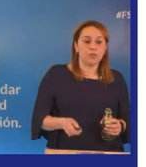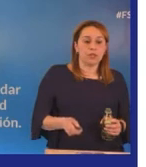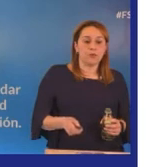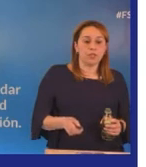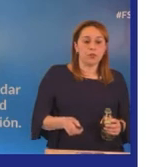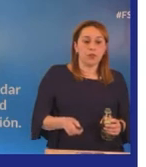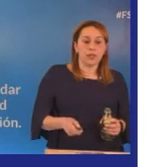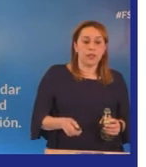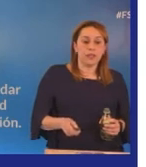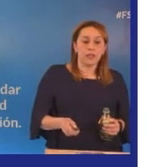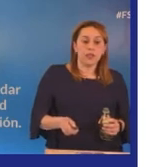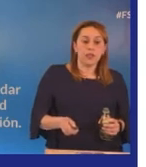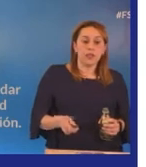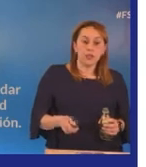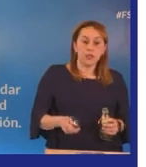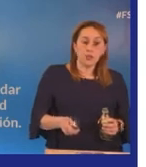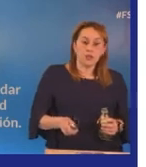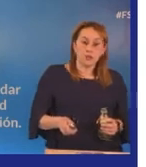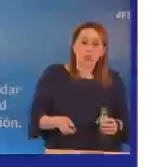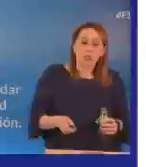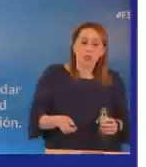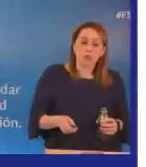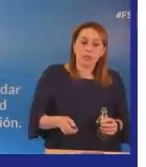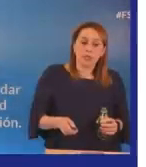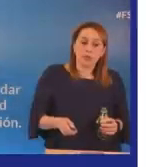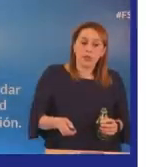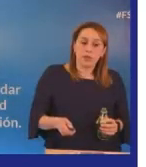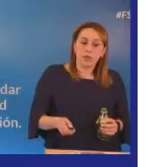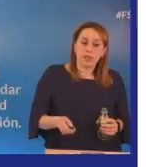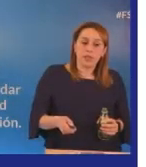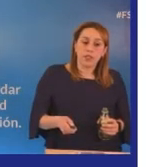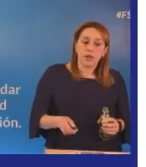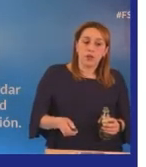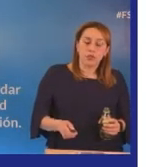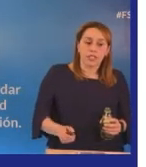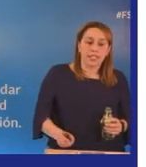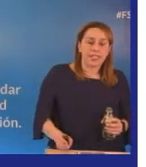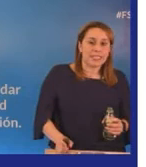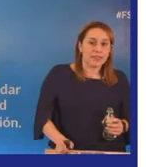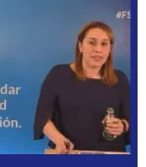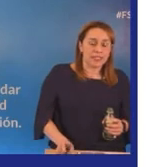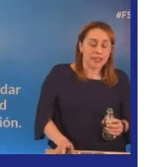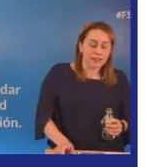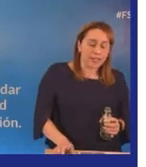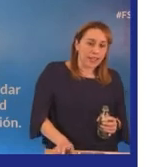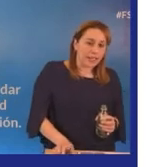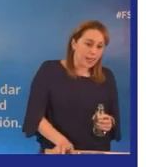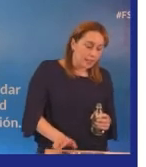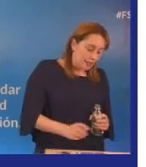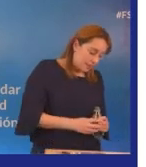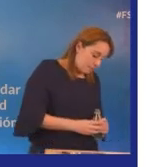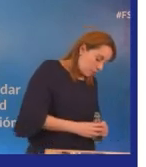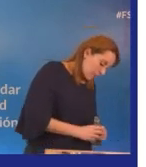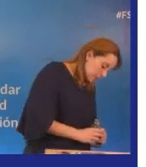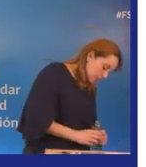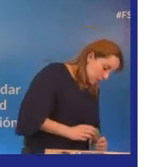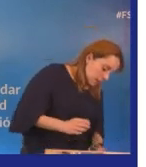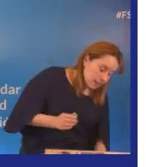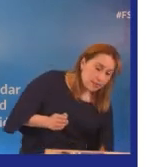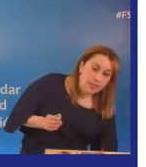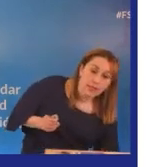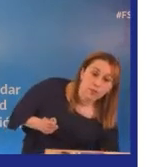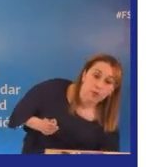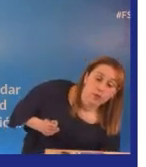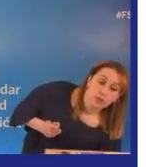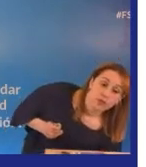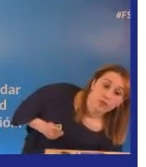momento podríamos ayudarle con algunos dispositivos para que él pueda abrir o cerrar las llaves. La ventaja que hay en este momento